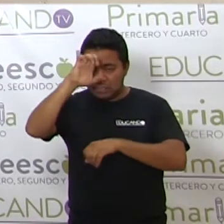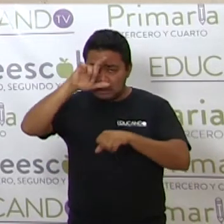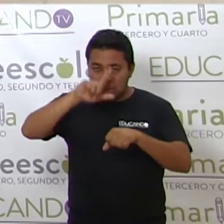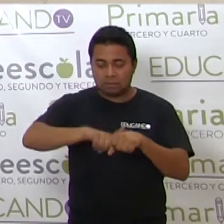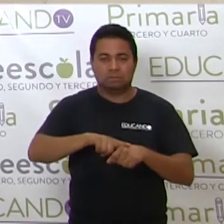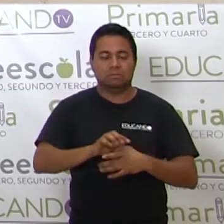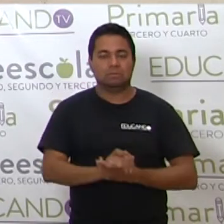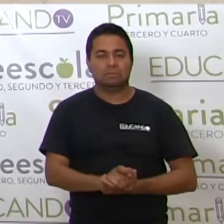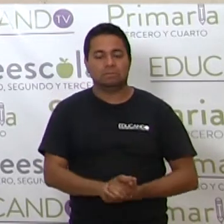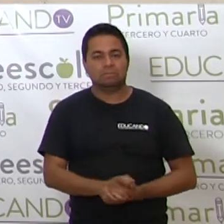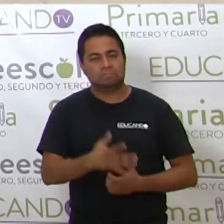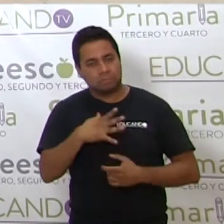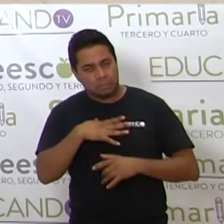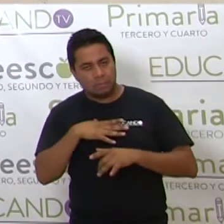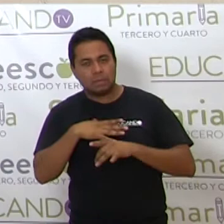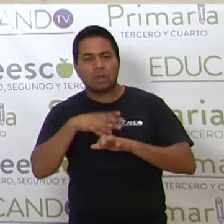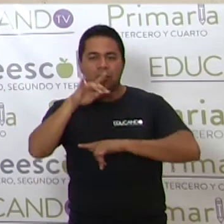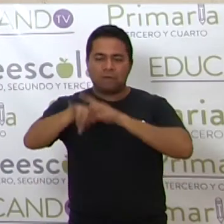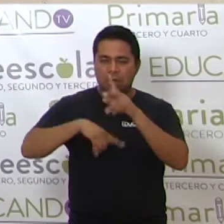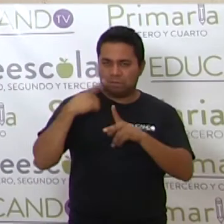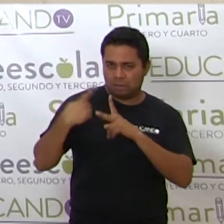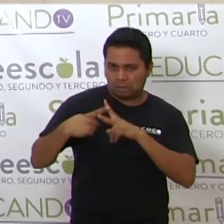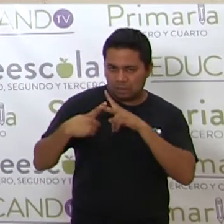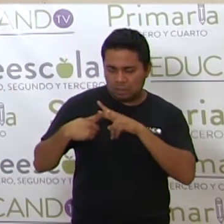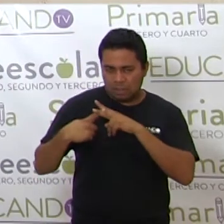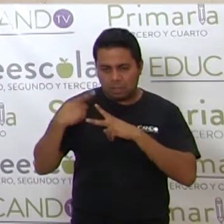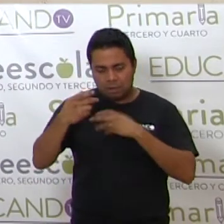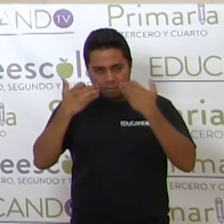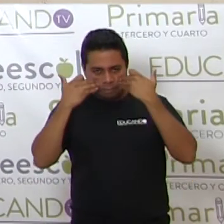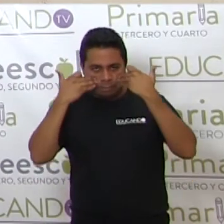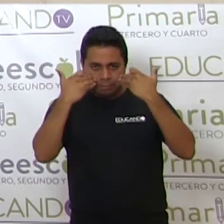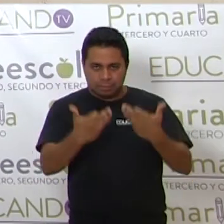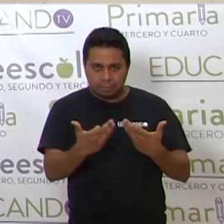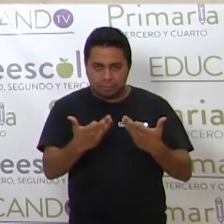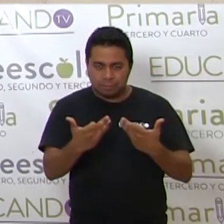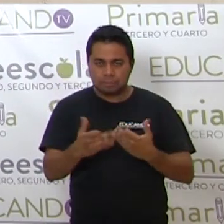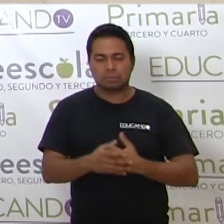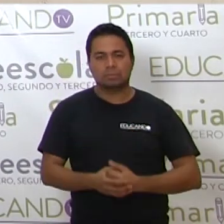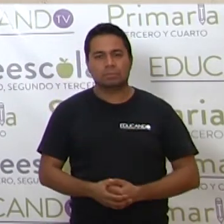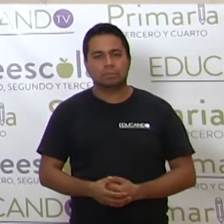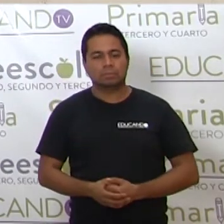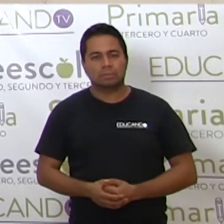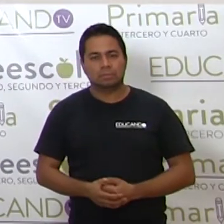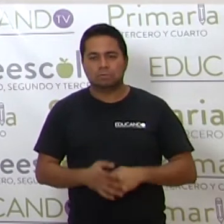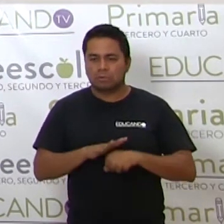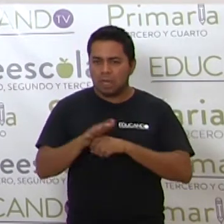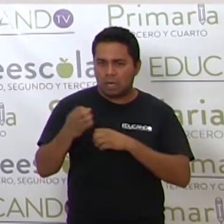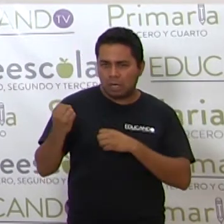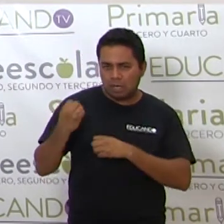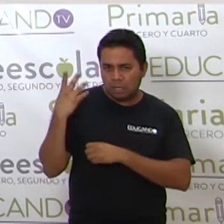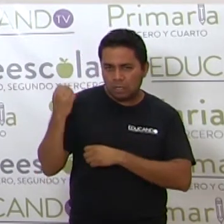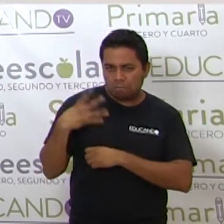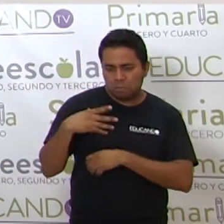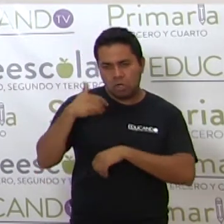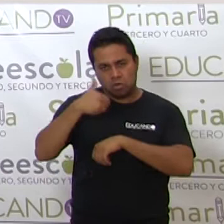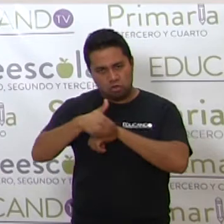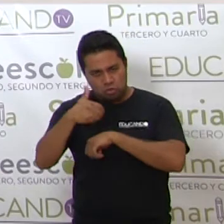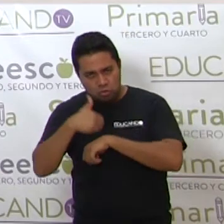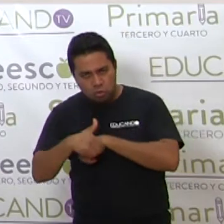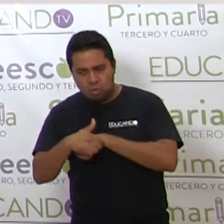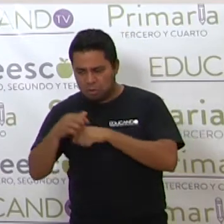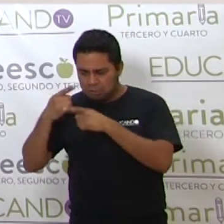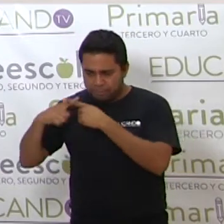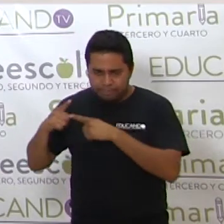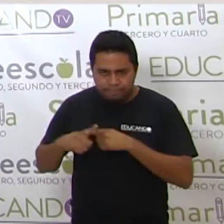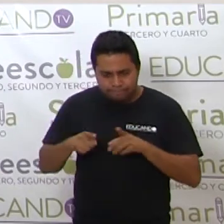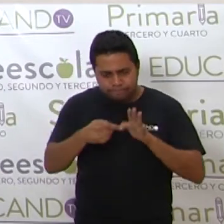hay feria matemática donde podemos ver este exposición de los números de diversos